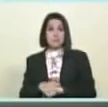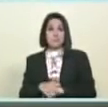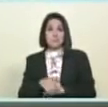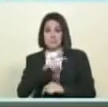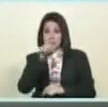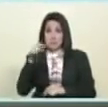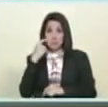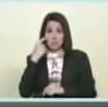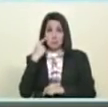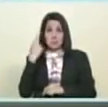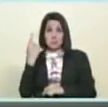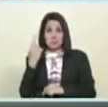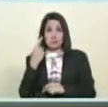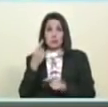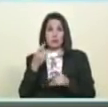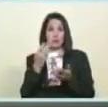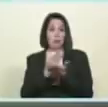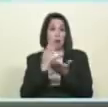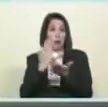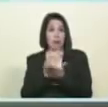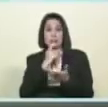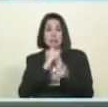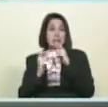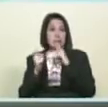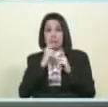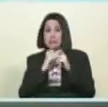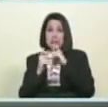¿Ustedes se dan cuenta del parto en que uno está todo el tiempo?